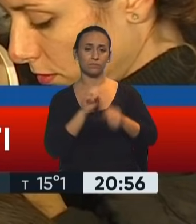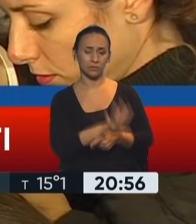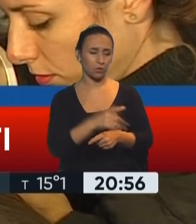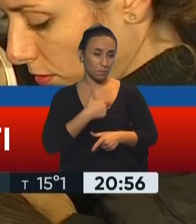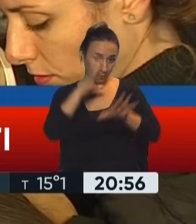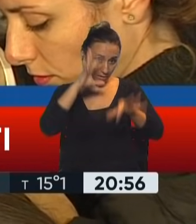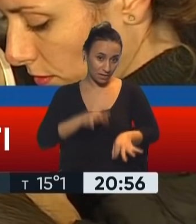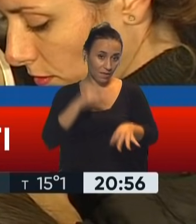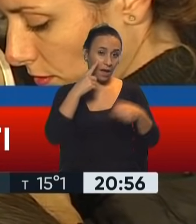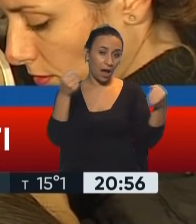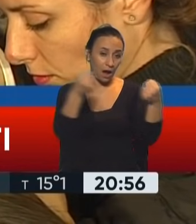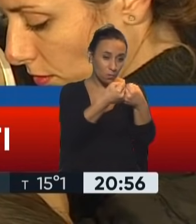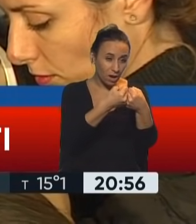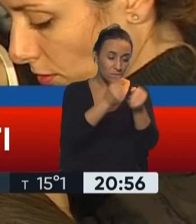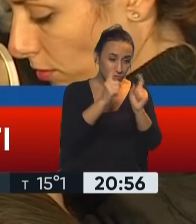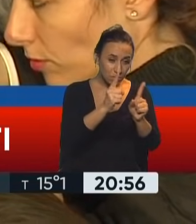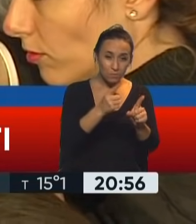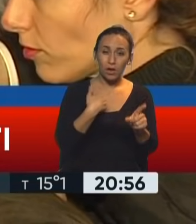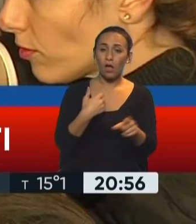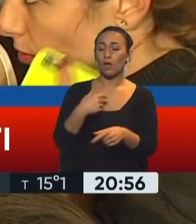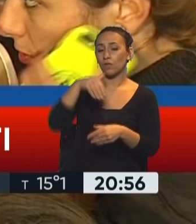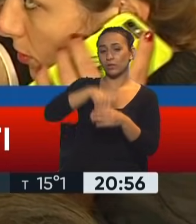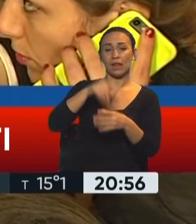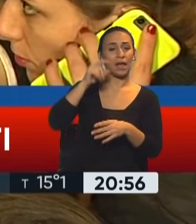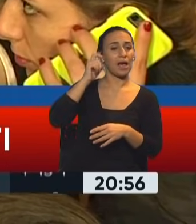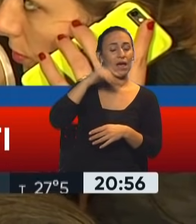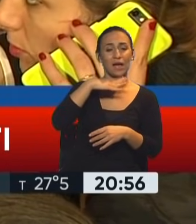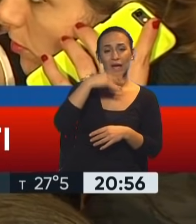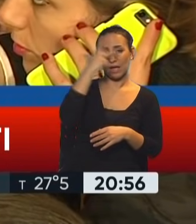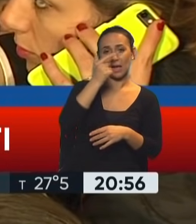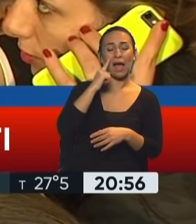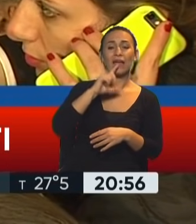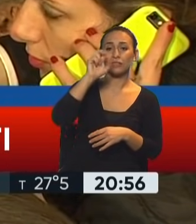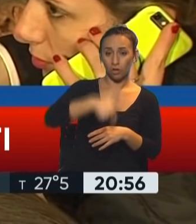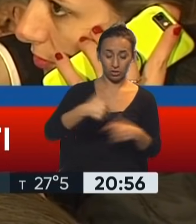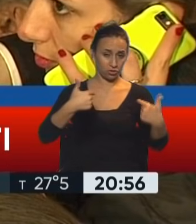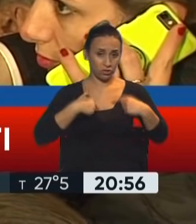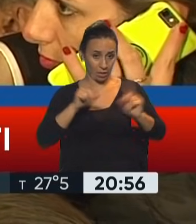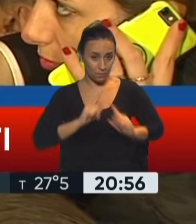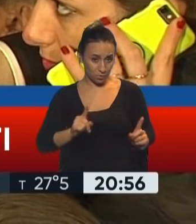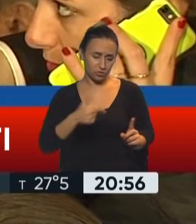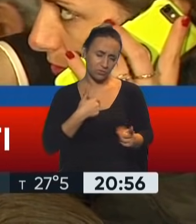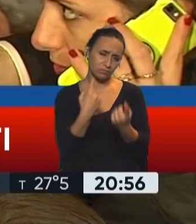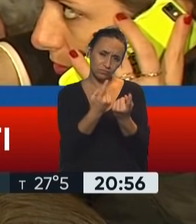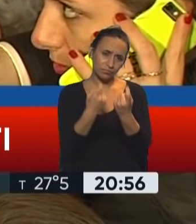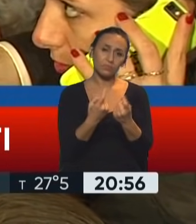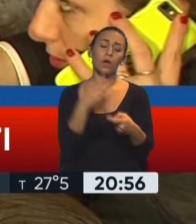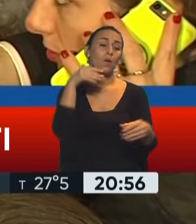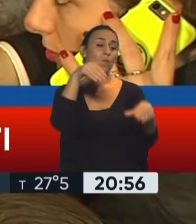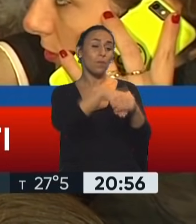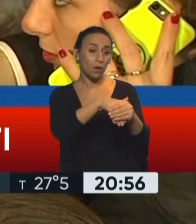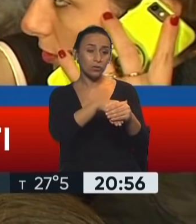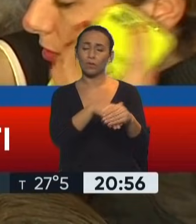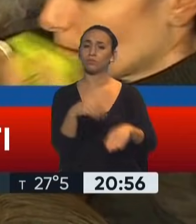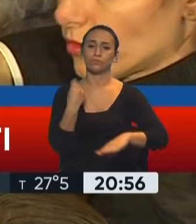conocimiento del acuerdo celebrado sin la participación de la doctora Hayton y del suscripto, estimo necesario expresar en un voto la posición histórica